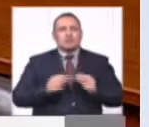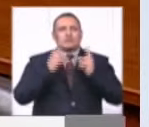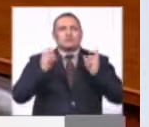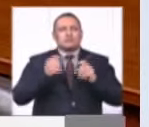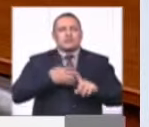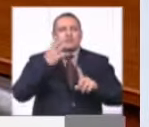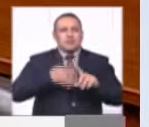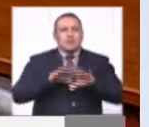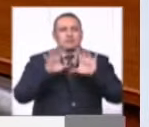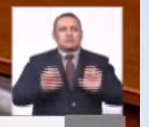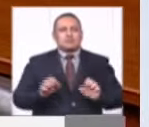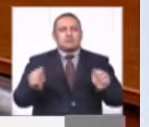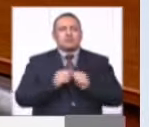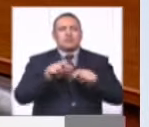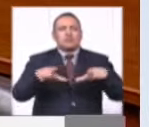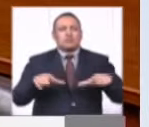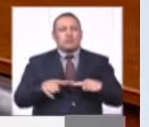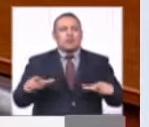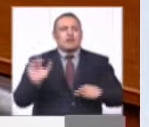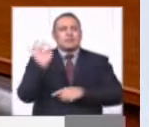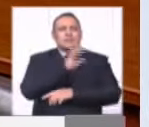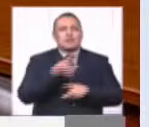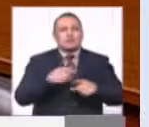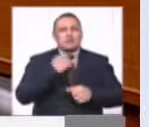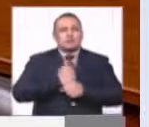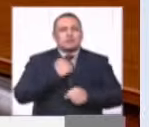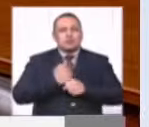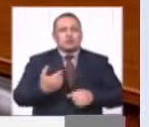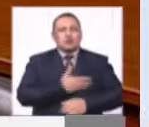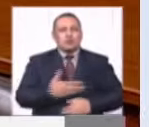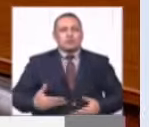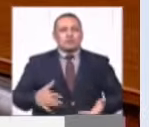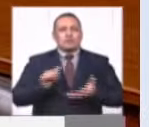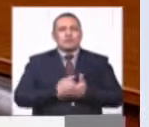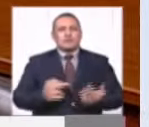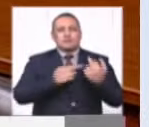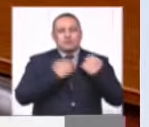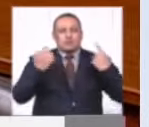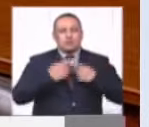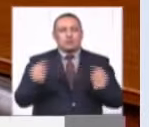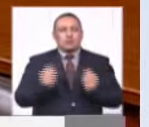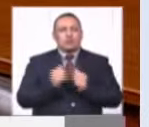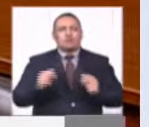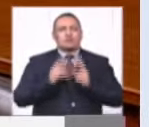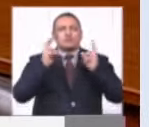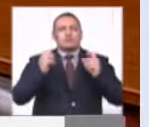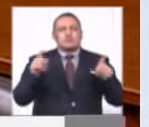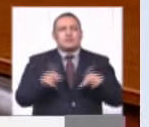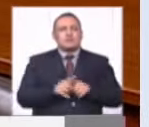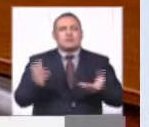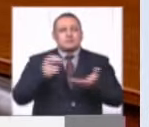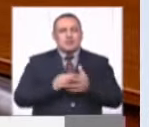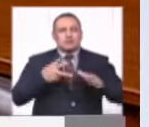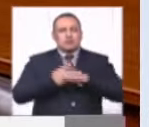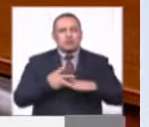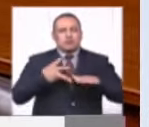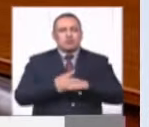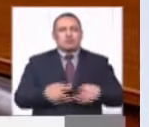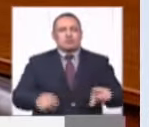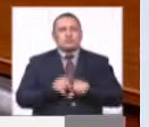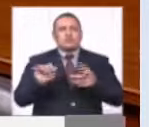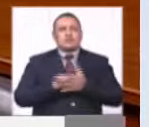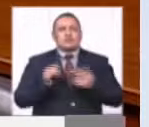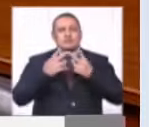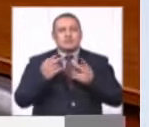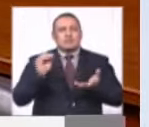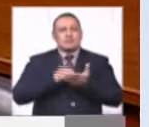tema de la evaluación de los pasivos ambientales. Los funcionarios del gobierno son responsables de los pasivos ambientales. Mientras más trabas le pongan, vamos a